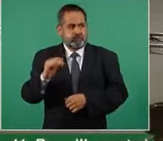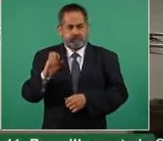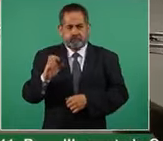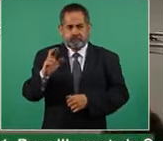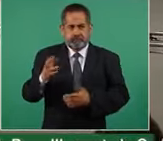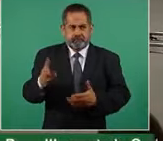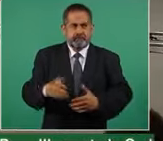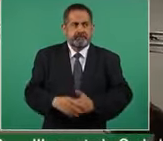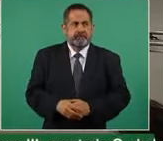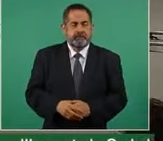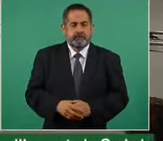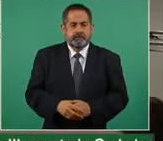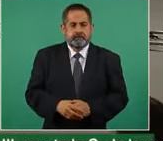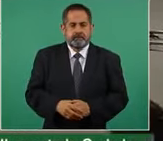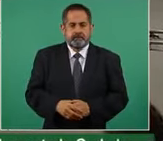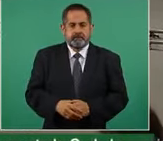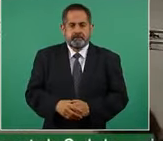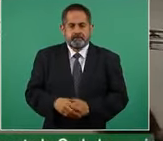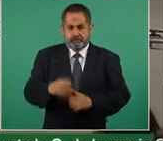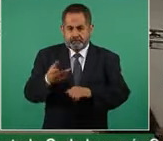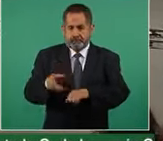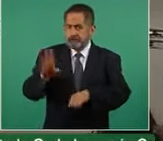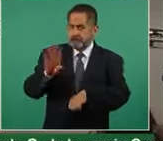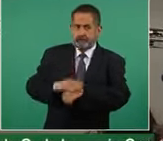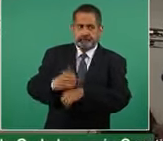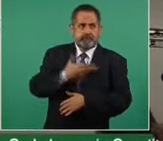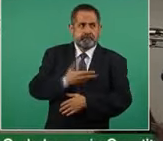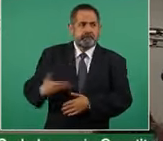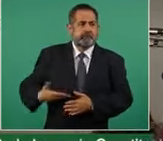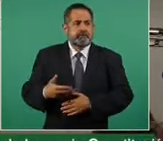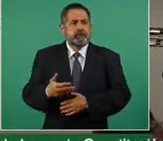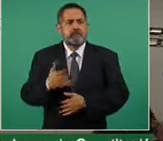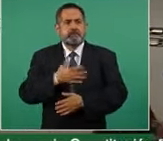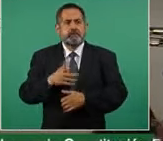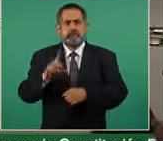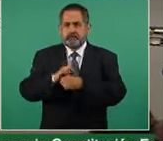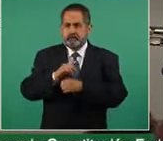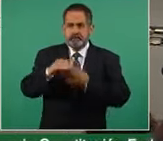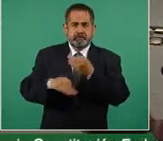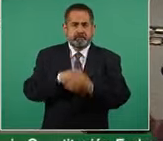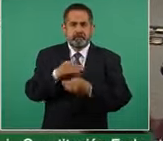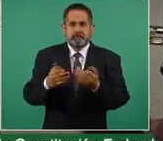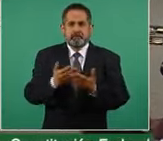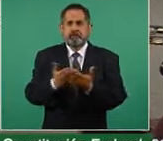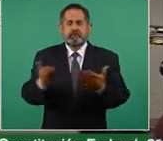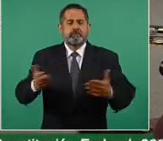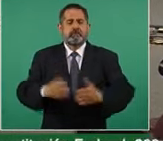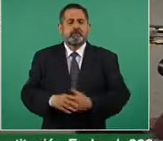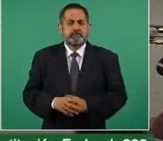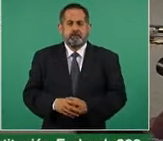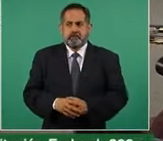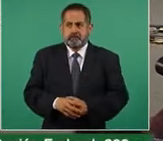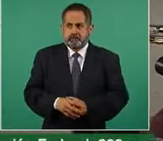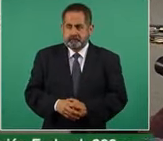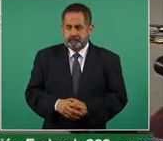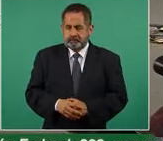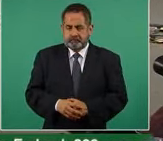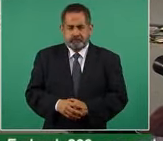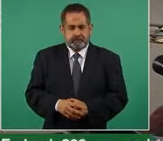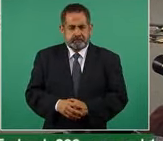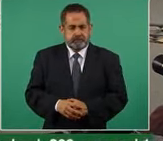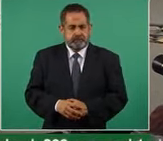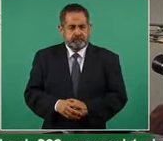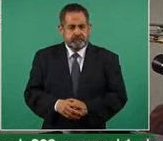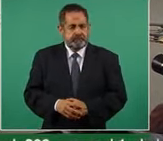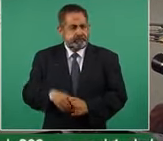Con su permiso, señor presidente, muy buenos días a todas y todos ustedes. Pues nos hemos visto muy